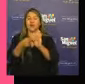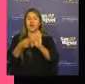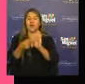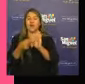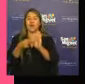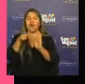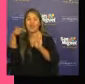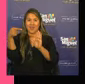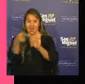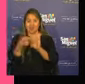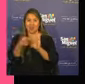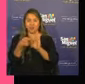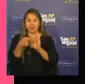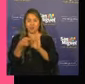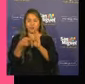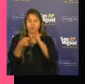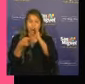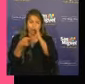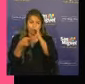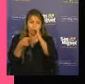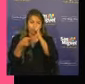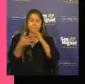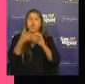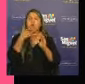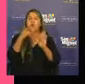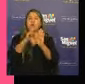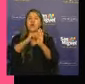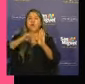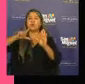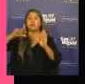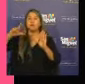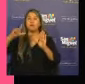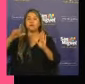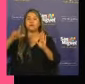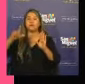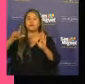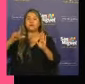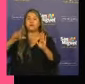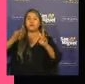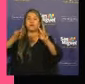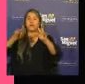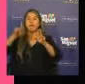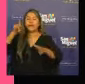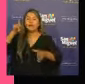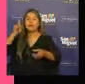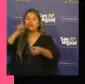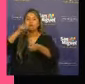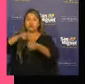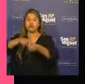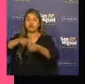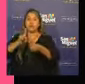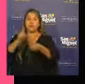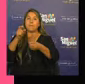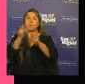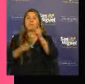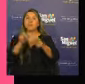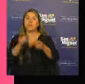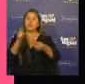en esa cantidad porque aumentamos la cantidad de inscritos en nuestros